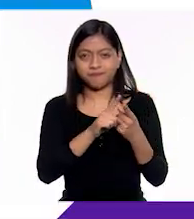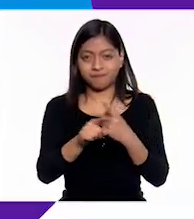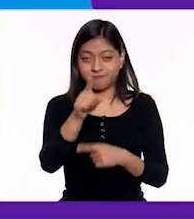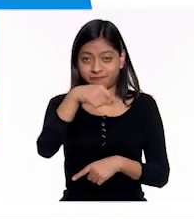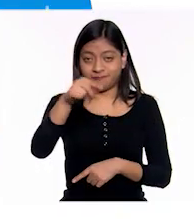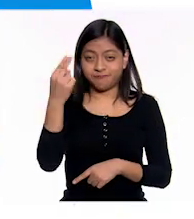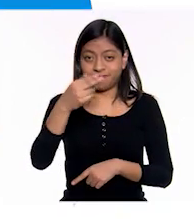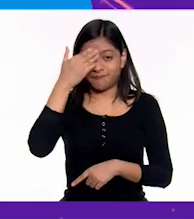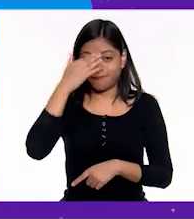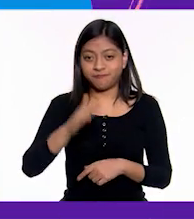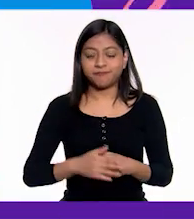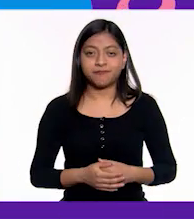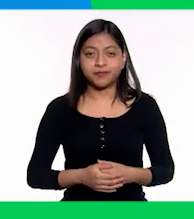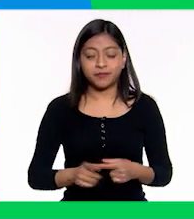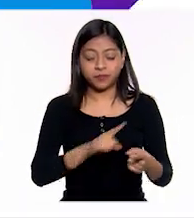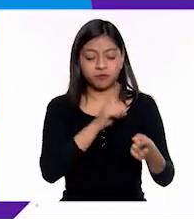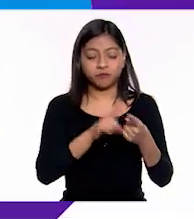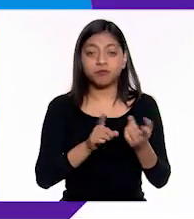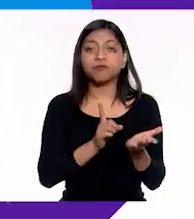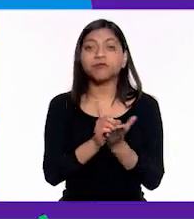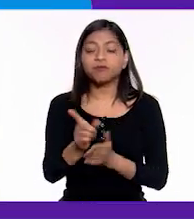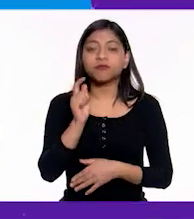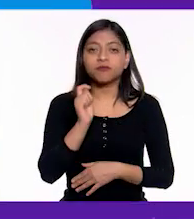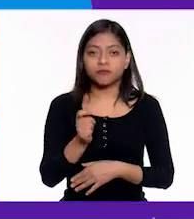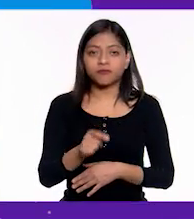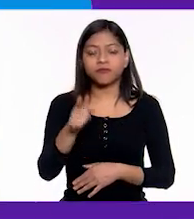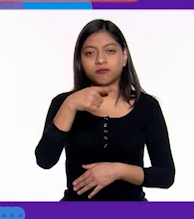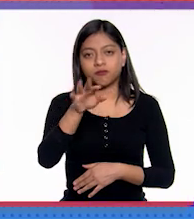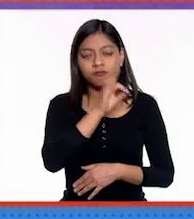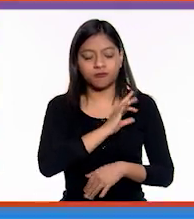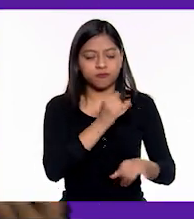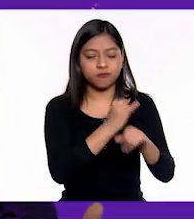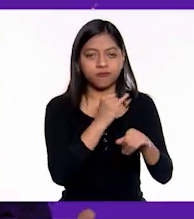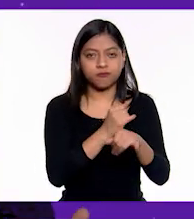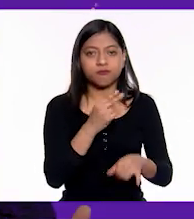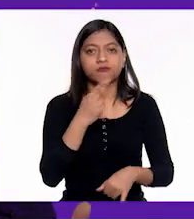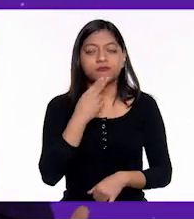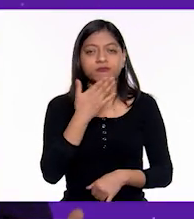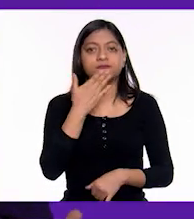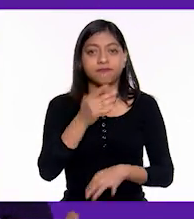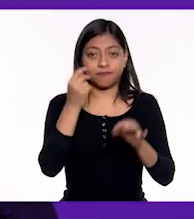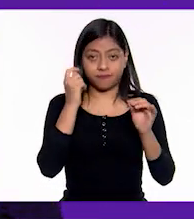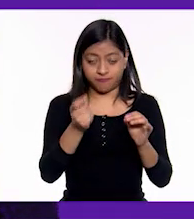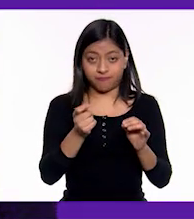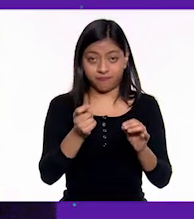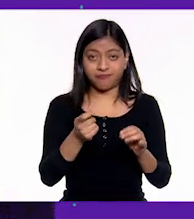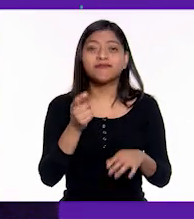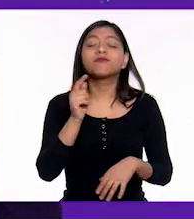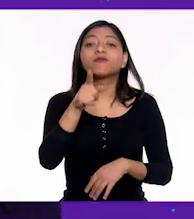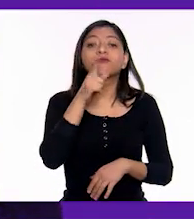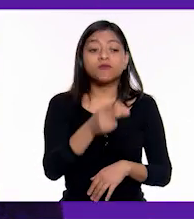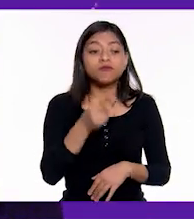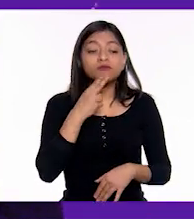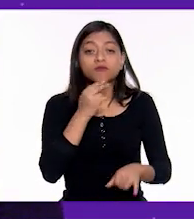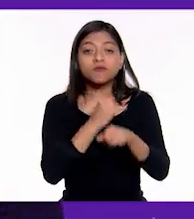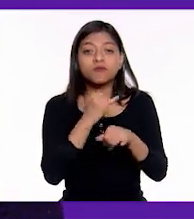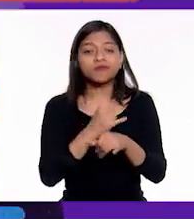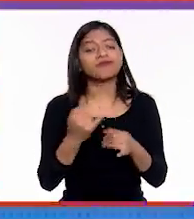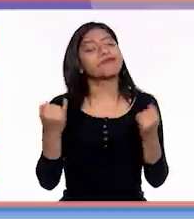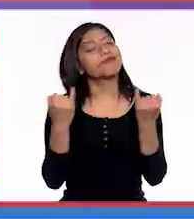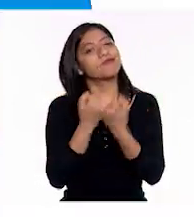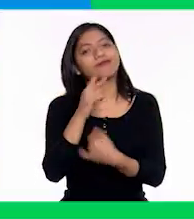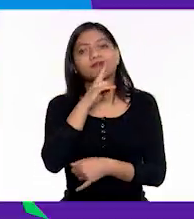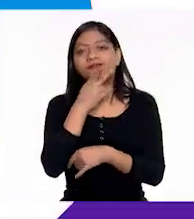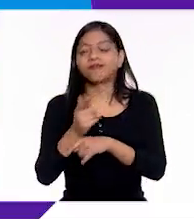todos los cibernautas tenemos derecho al acceso y uso del Internet. El ejercicio de ese derecho trae consigo una responsabilidad